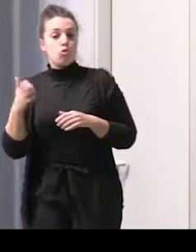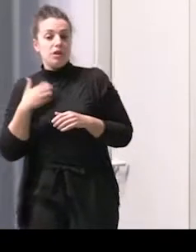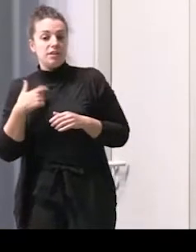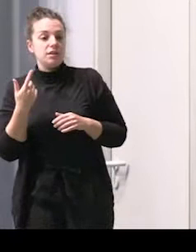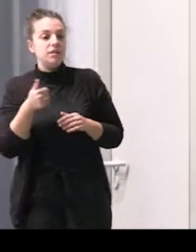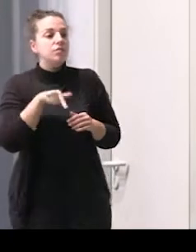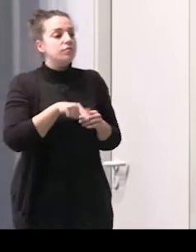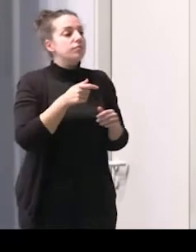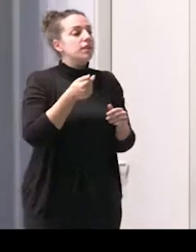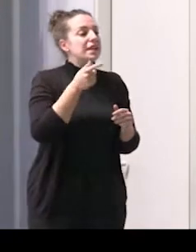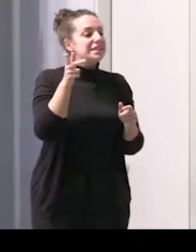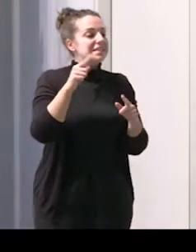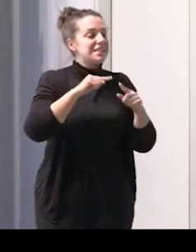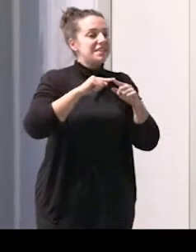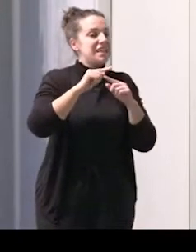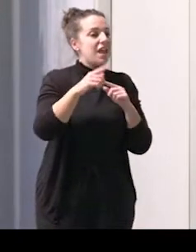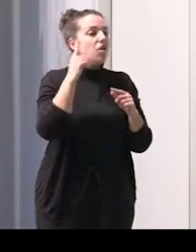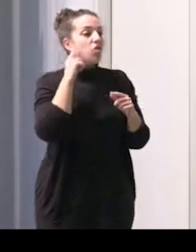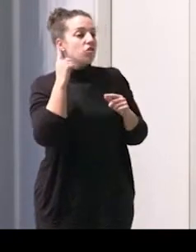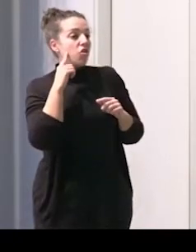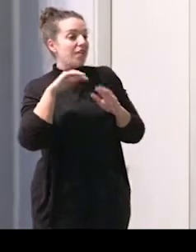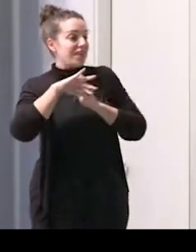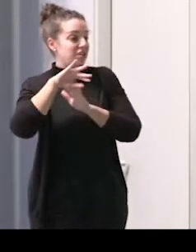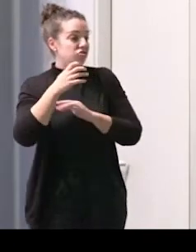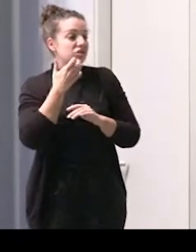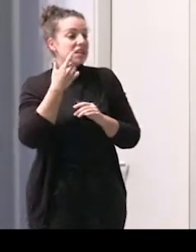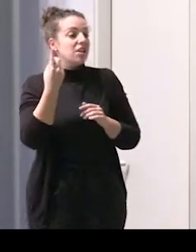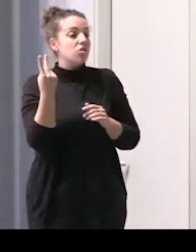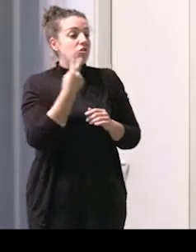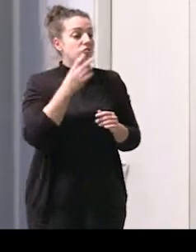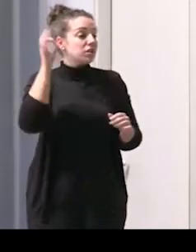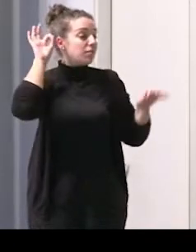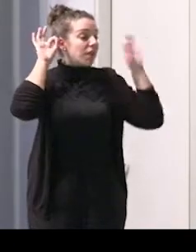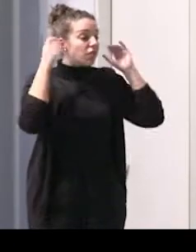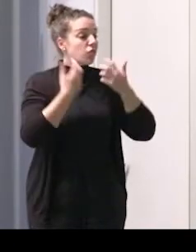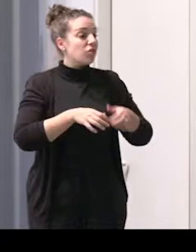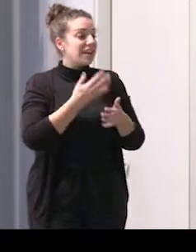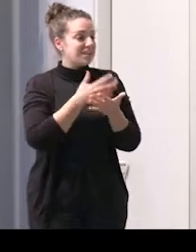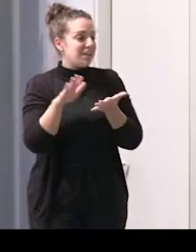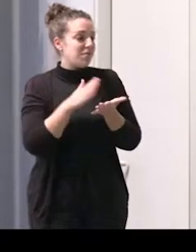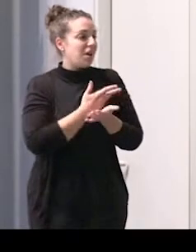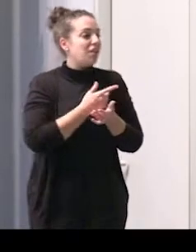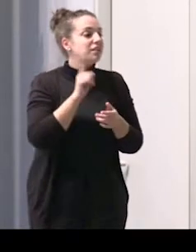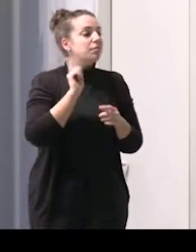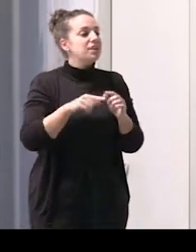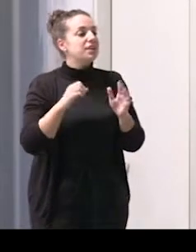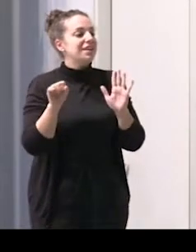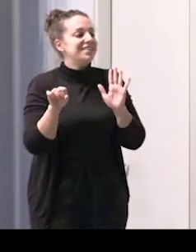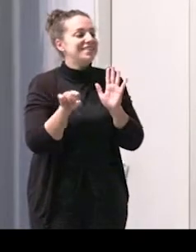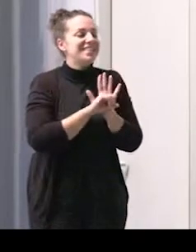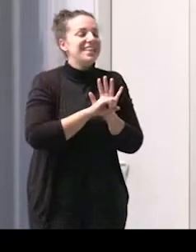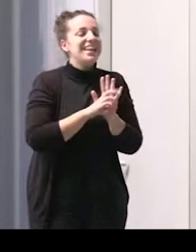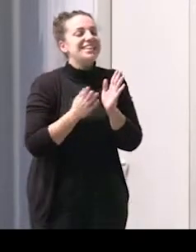que recibo en el oído derecho, cuando mis 2 implantes funcionan por separado, y la señal que recibo en el oído derecho cuando los 2